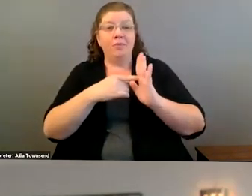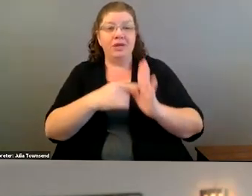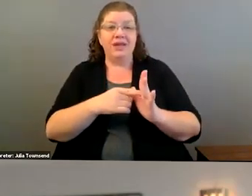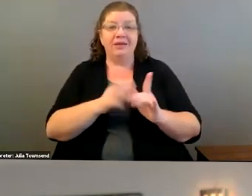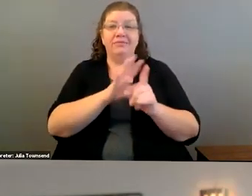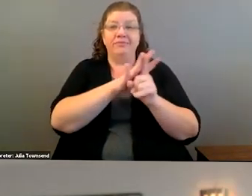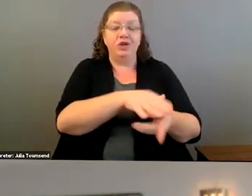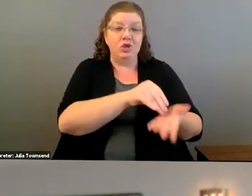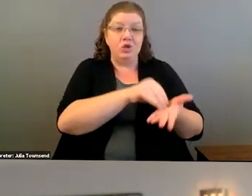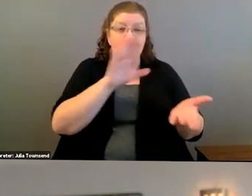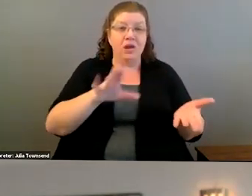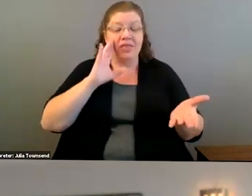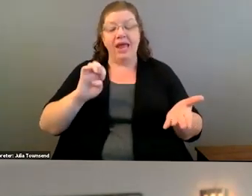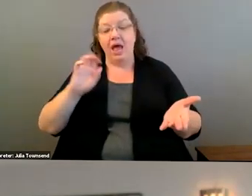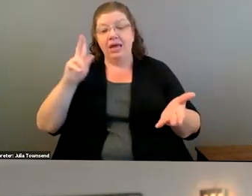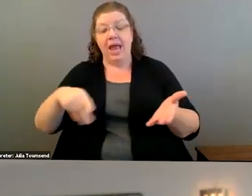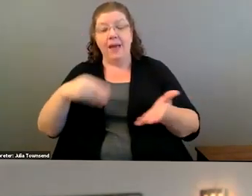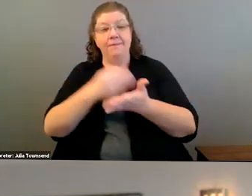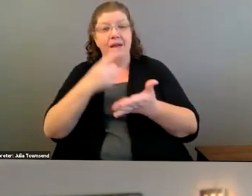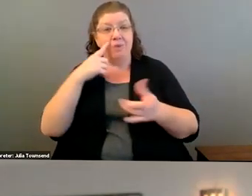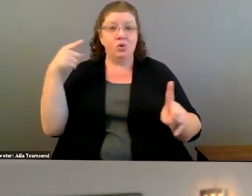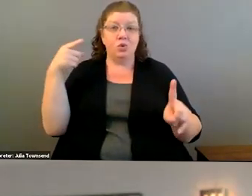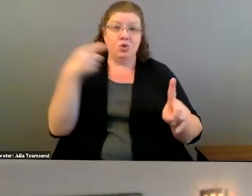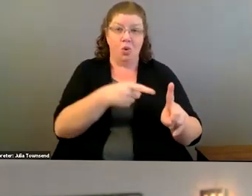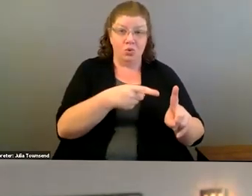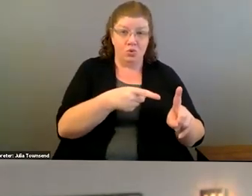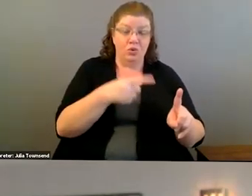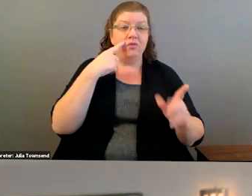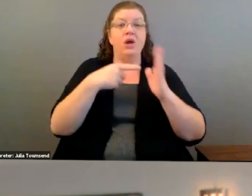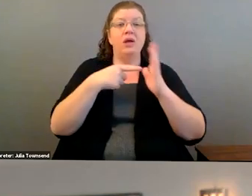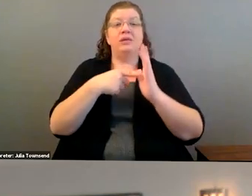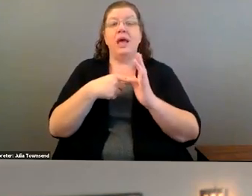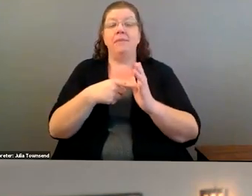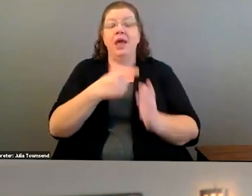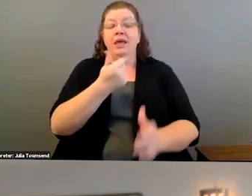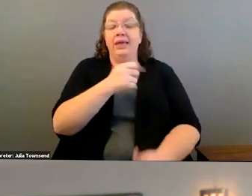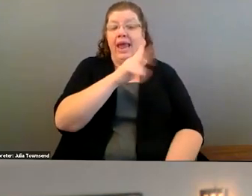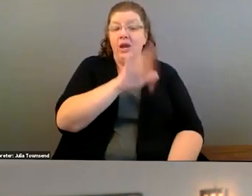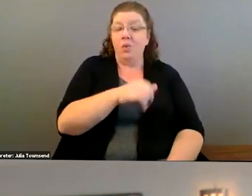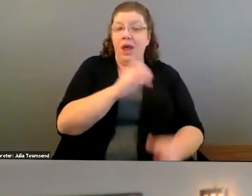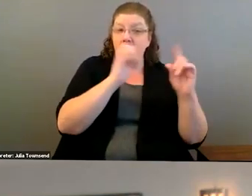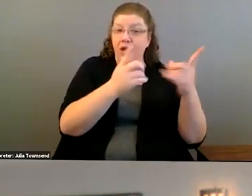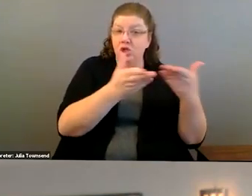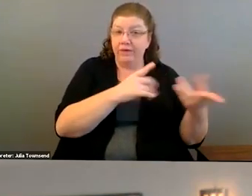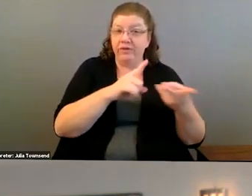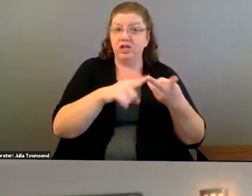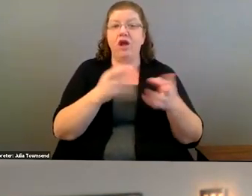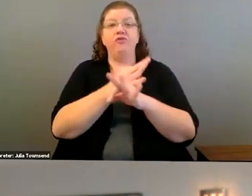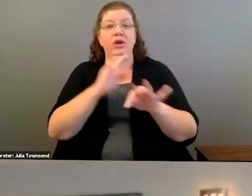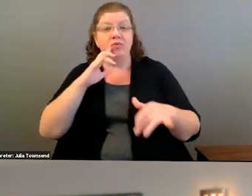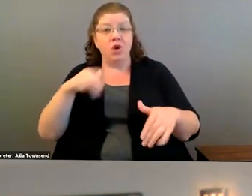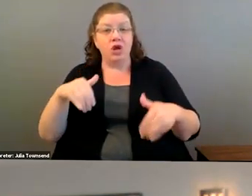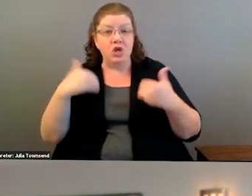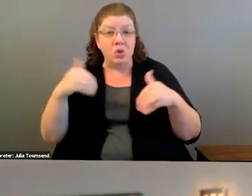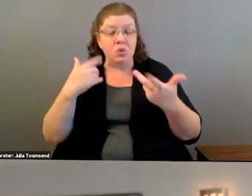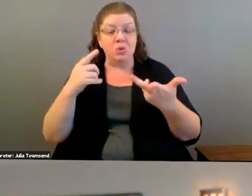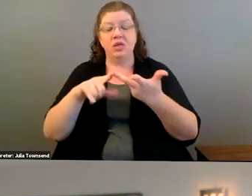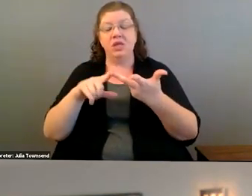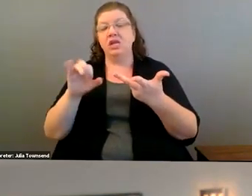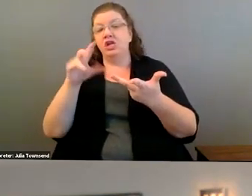alumnos subrepresentados para los cuales deben ir los fondos del cap por ejemplo airways education service ets esperón for you the